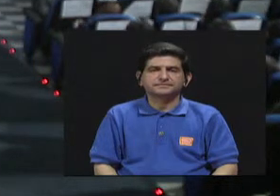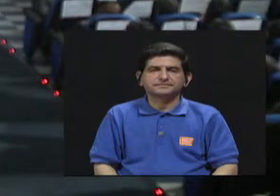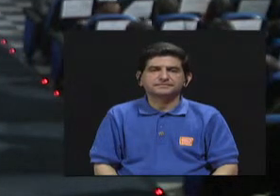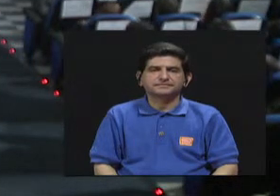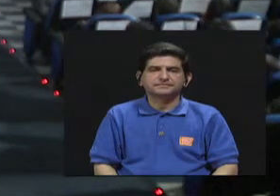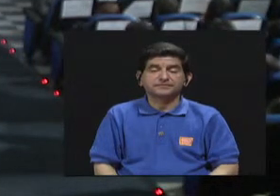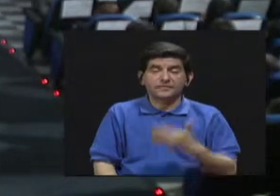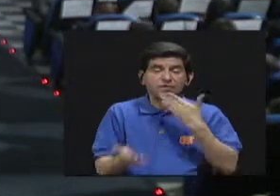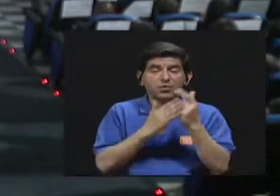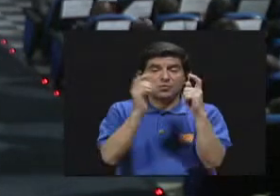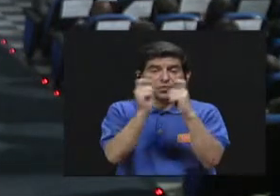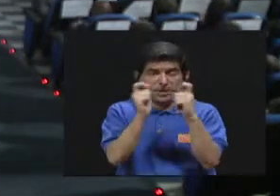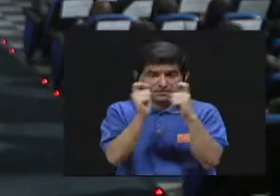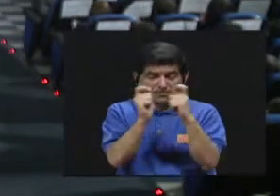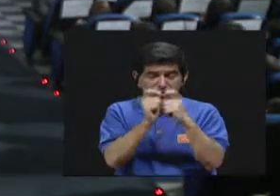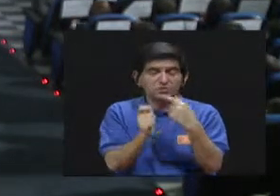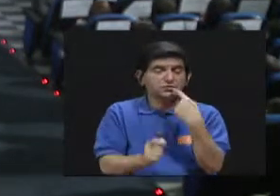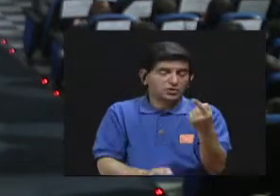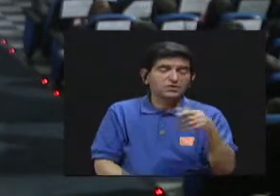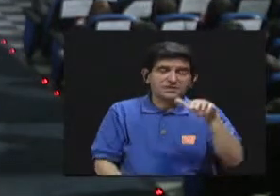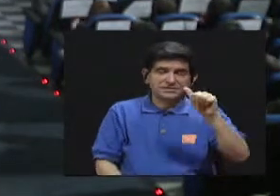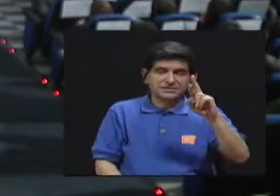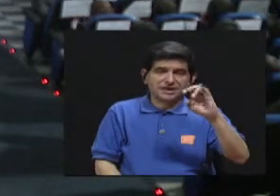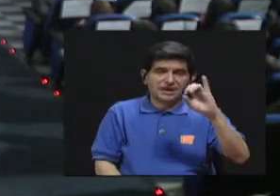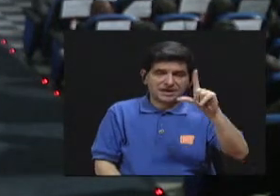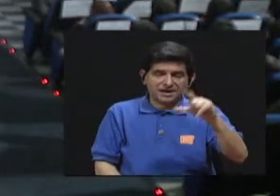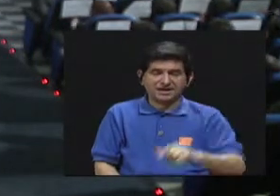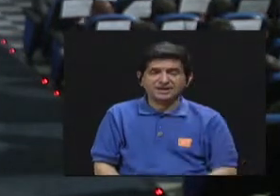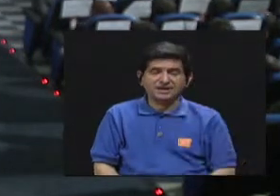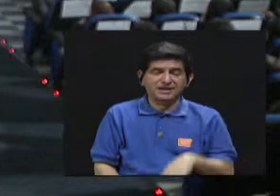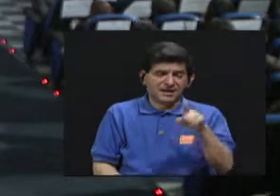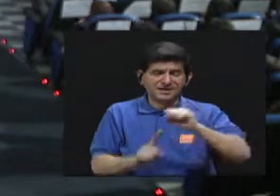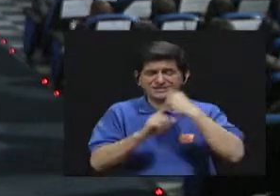Un buen detalle, apuntó Ariel. Sí, por favor. Porque